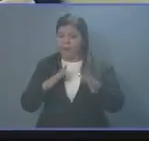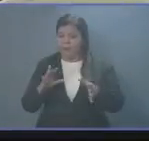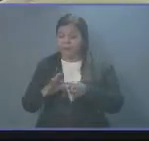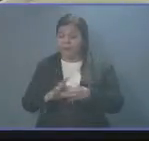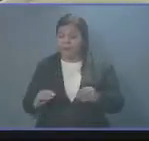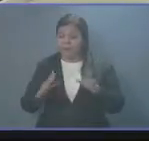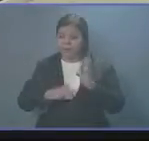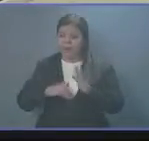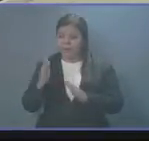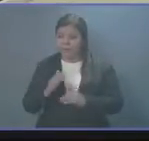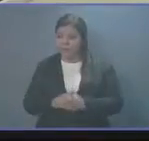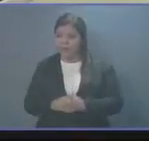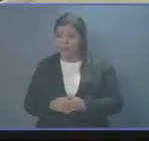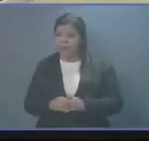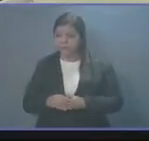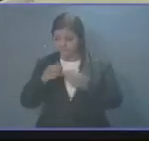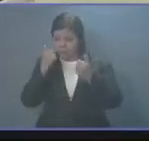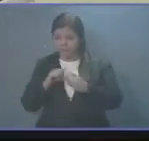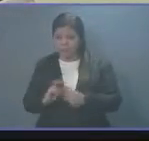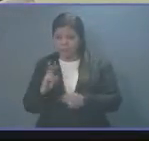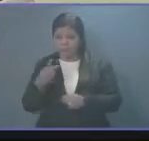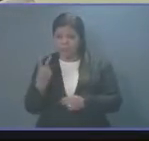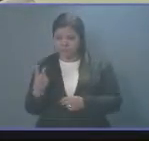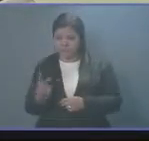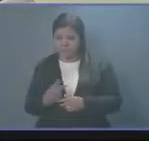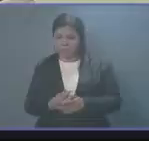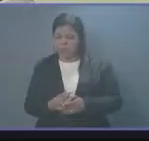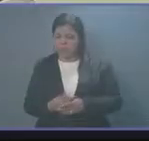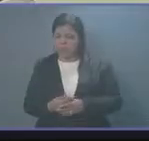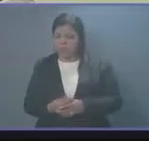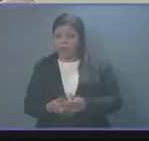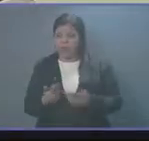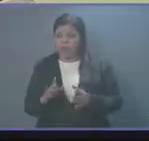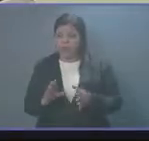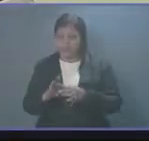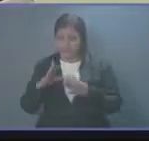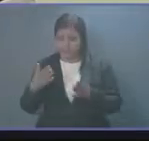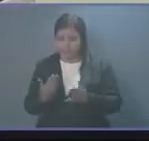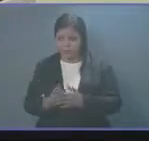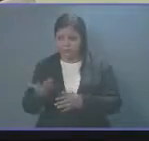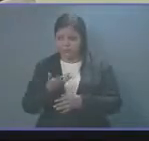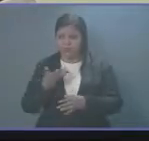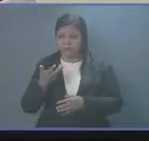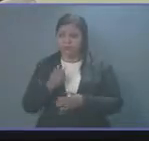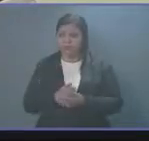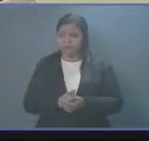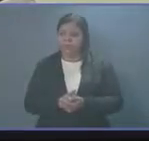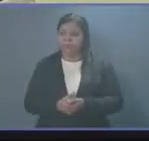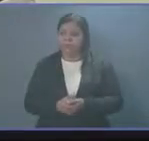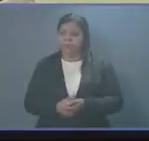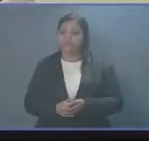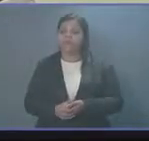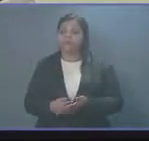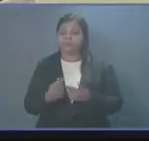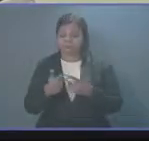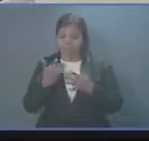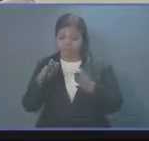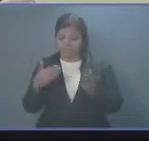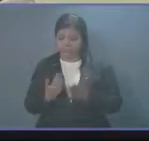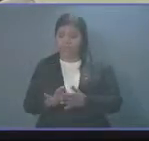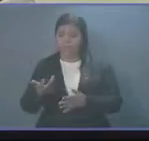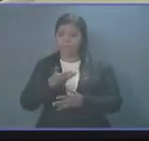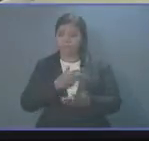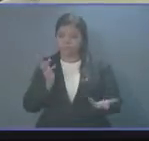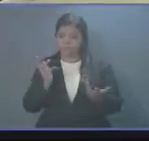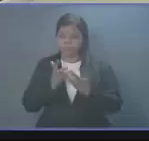integrar el Instituto Administrador de los Veteranos. Y dos, se le recomiende al señor presidente de la República mandate a los funcionarios designados para